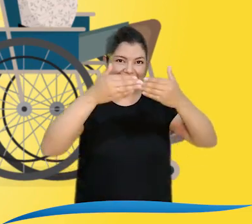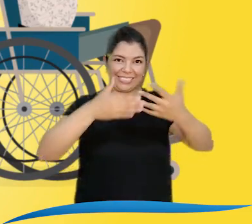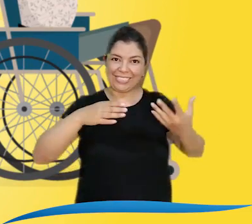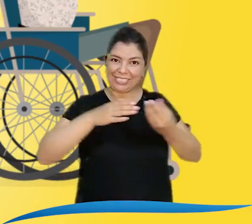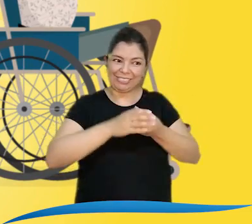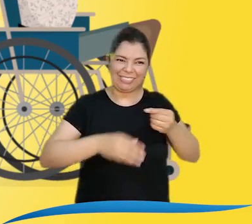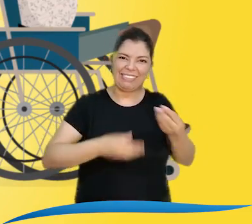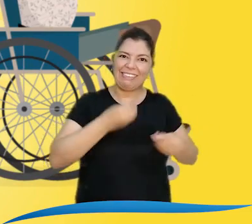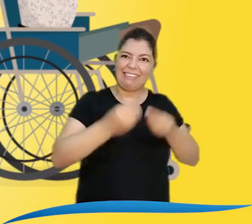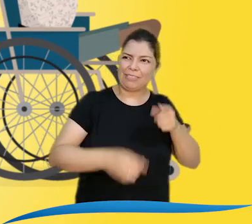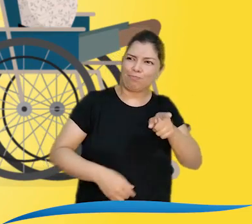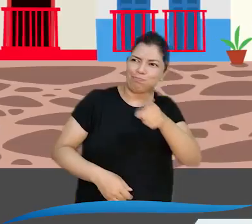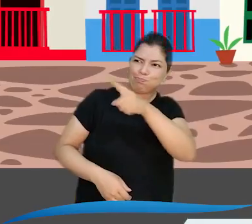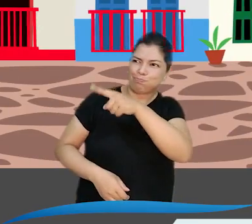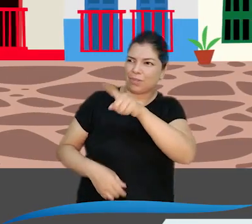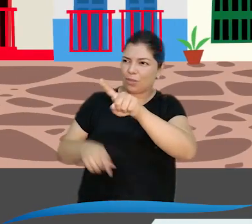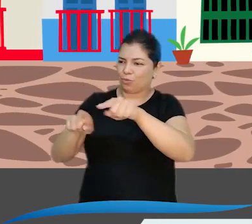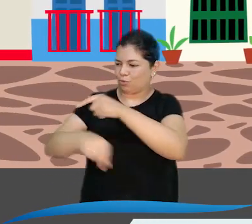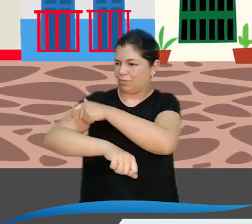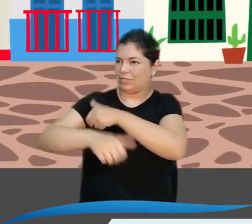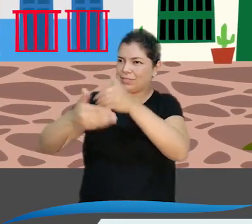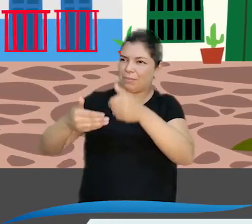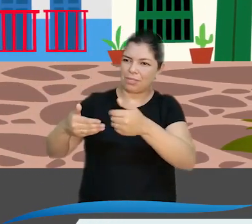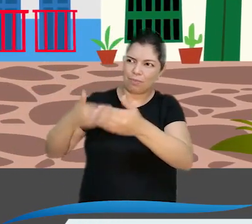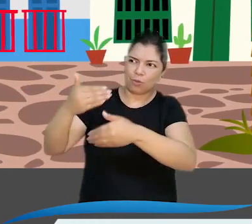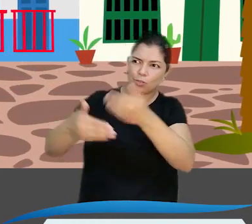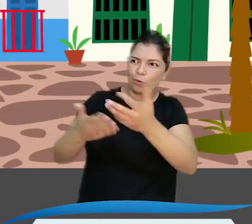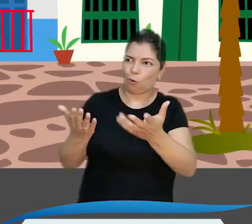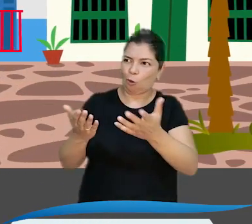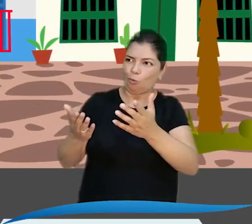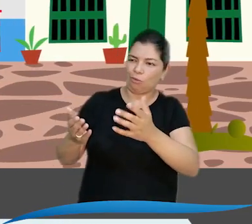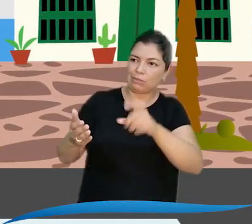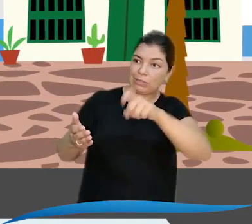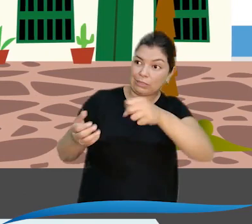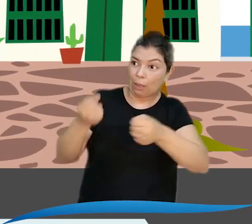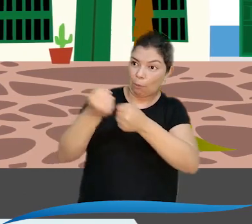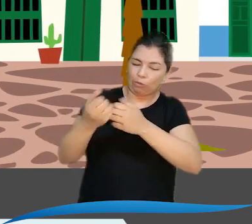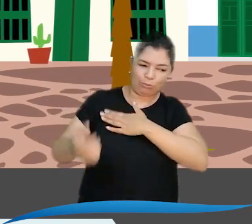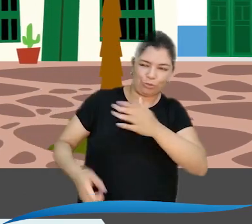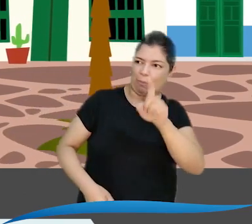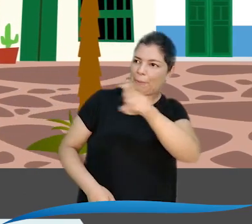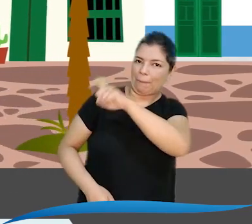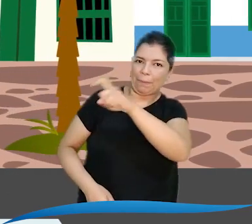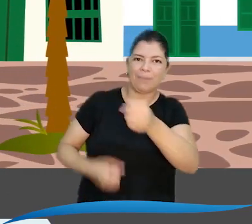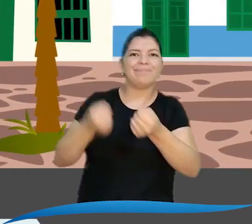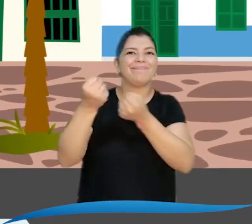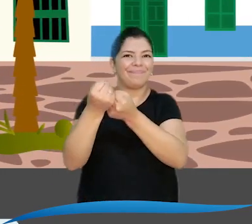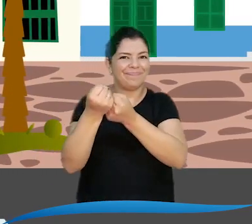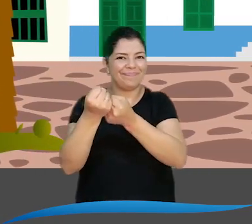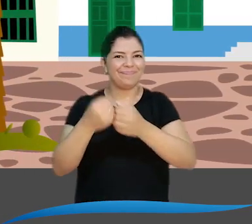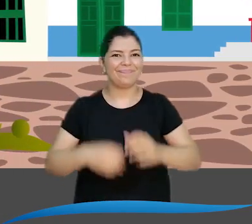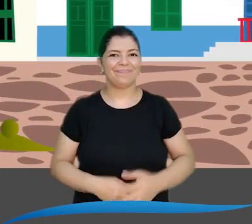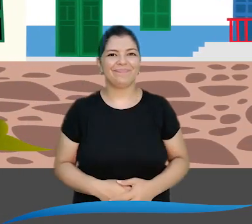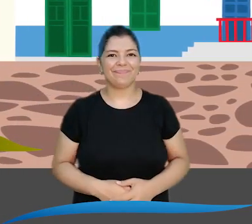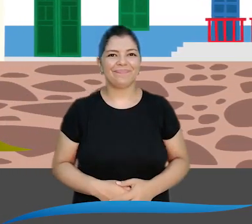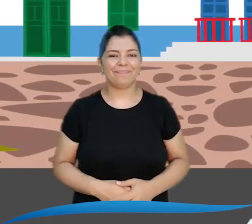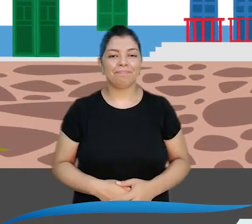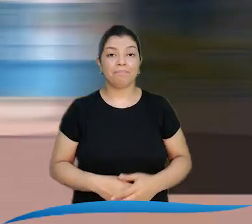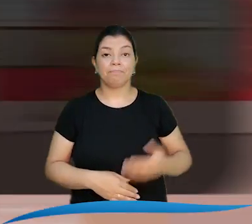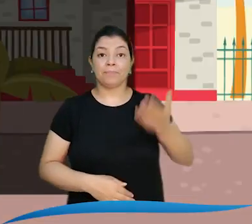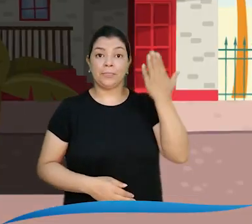de discapacidad e inclusión, que viaja apoyando a aquellos que necesitan guía en el desarrollo de los comités de discapacidad en sus